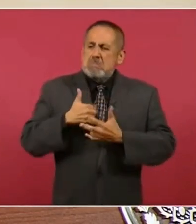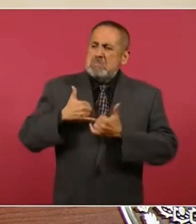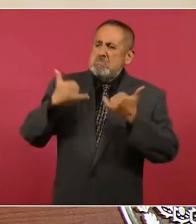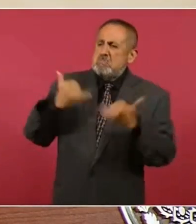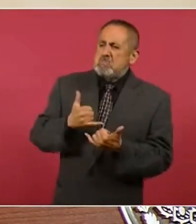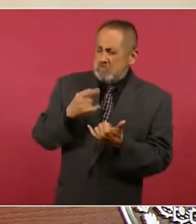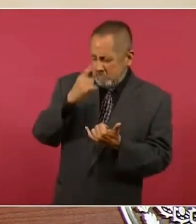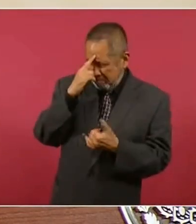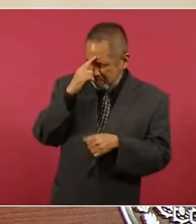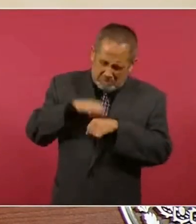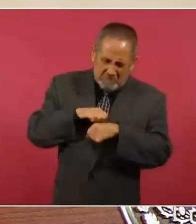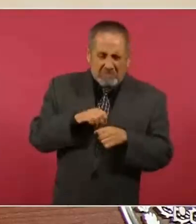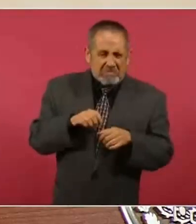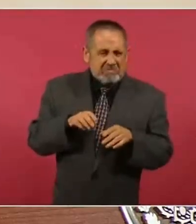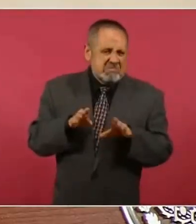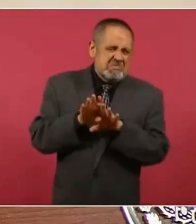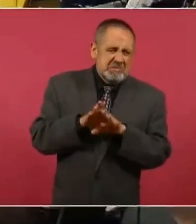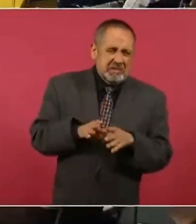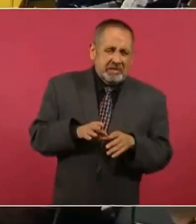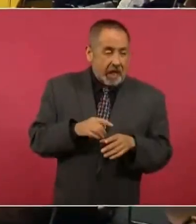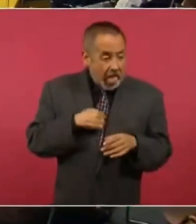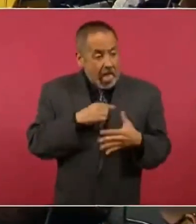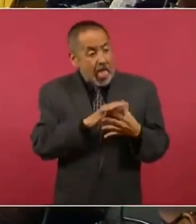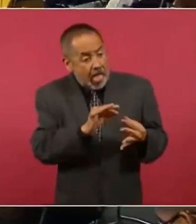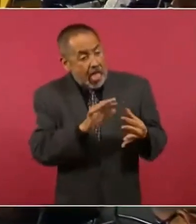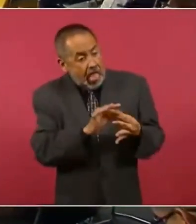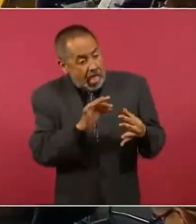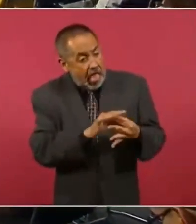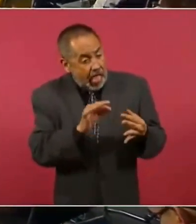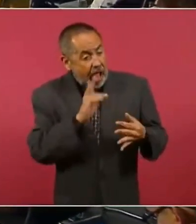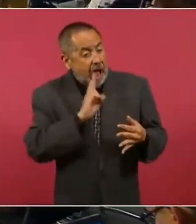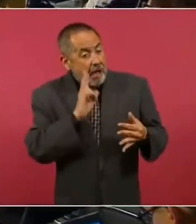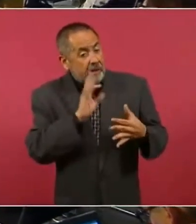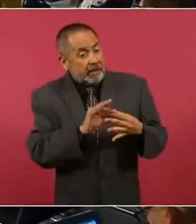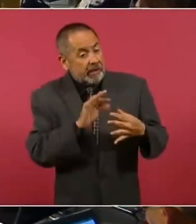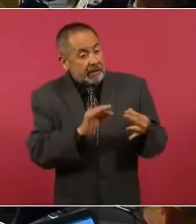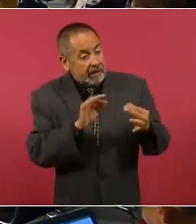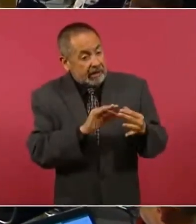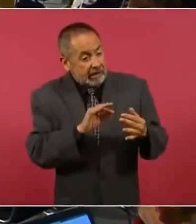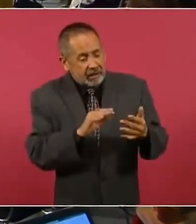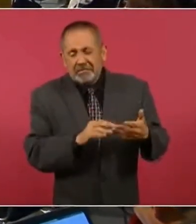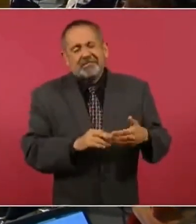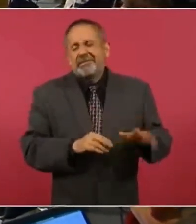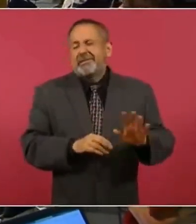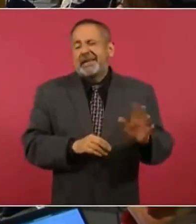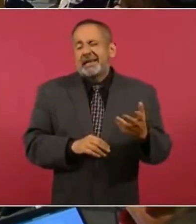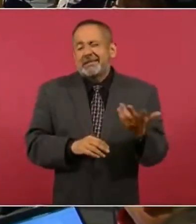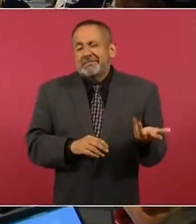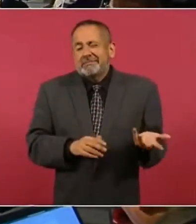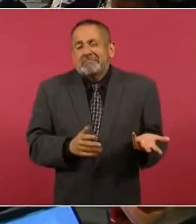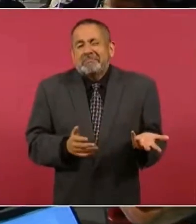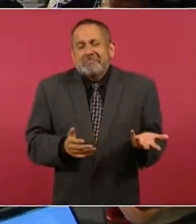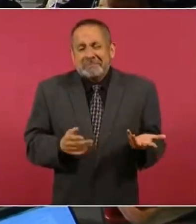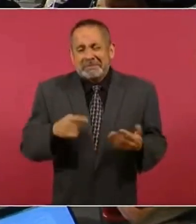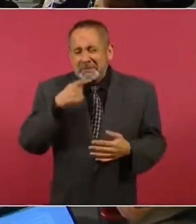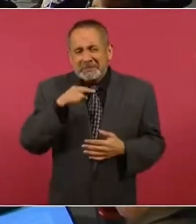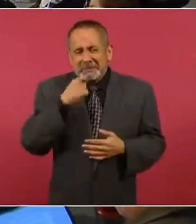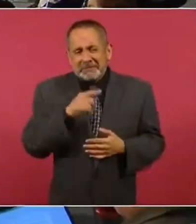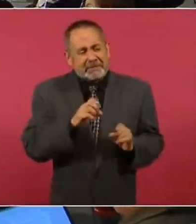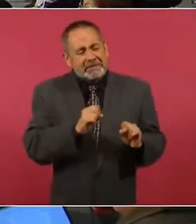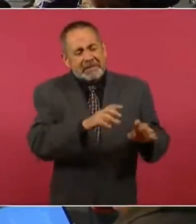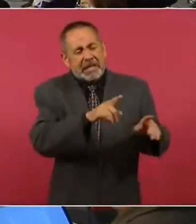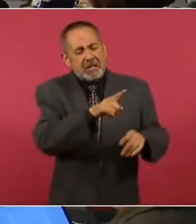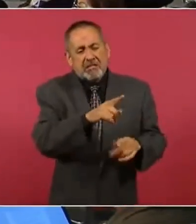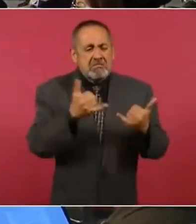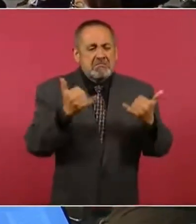no me voy a poner contigo a discutir porque no te voy a convencer.